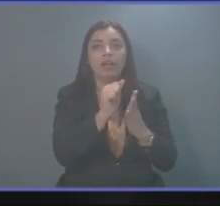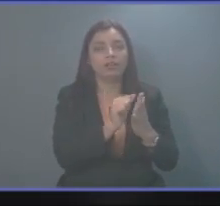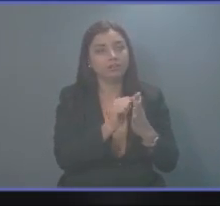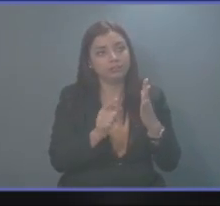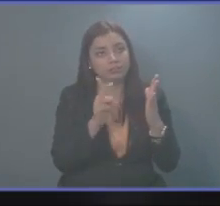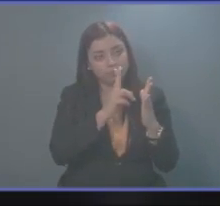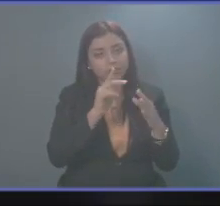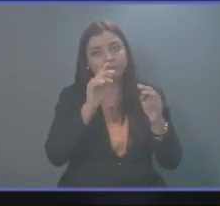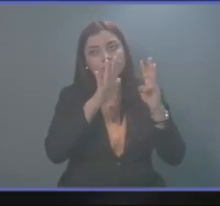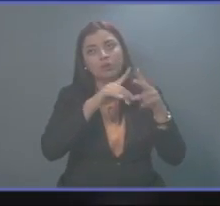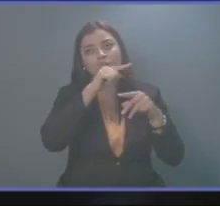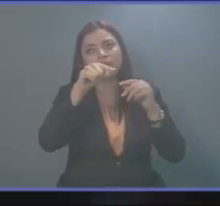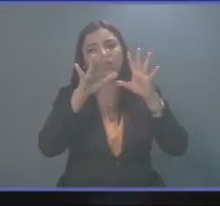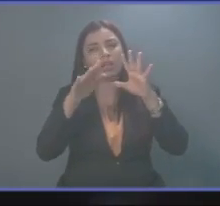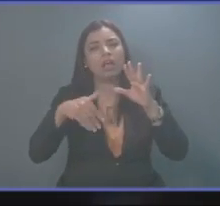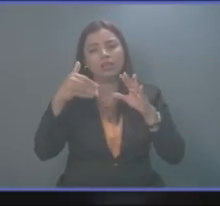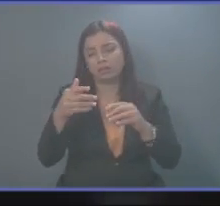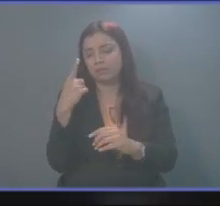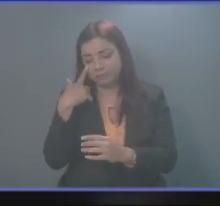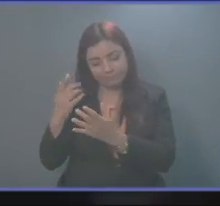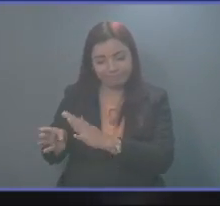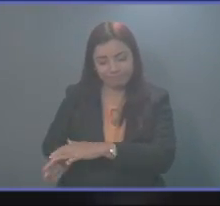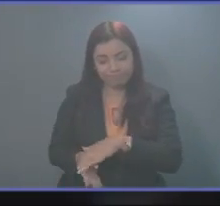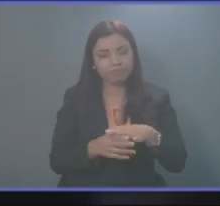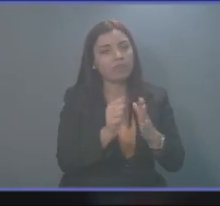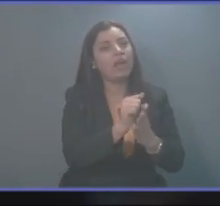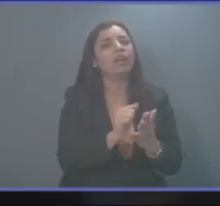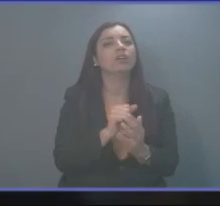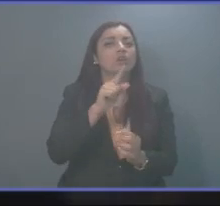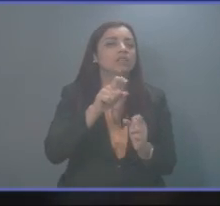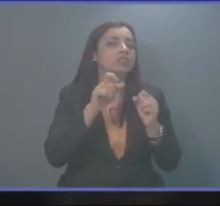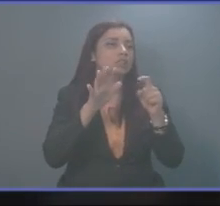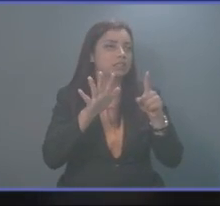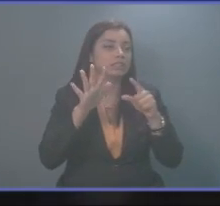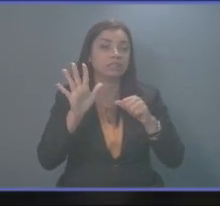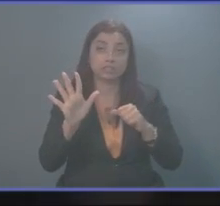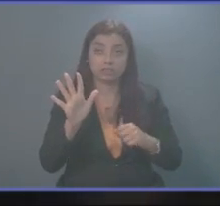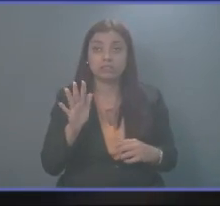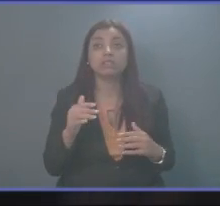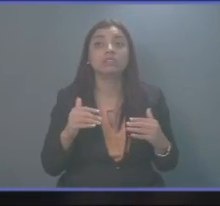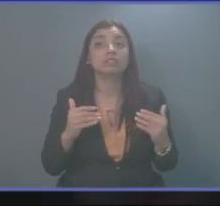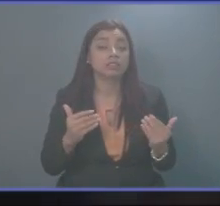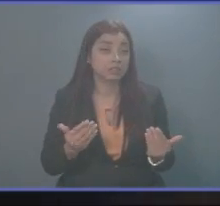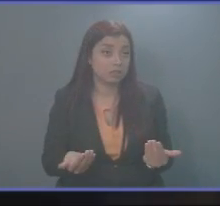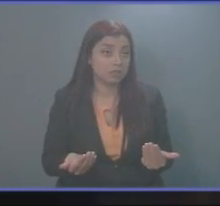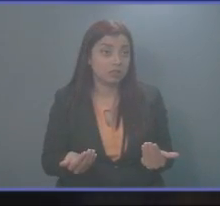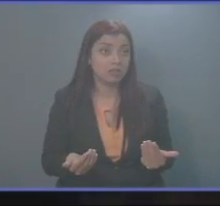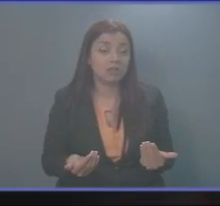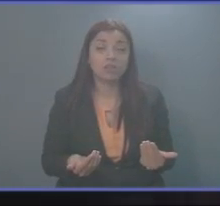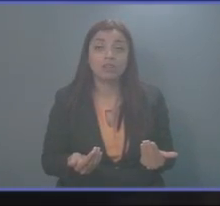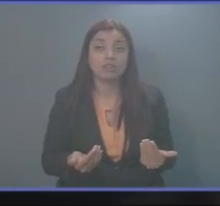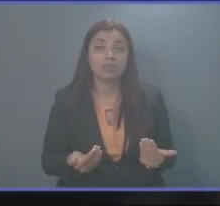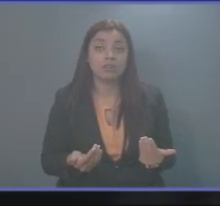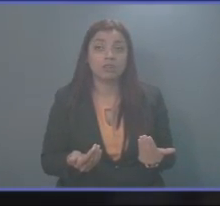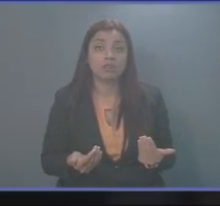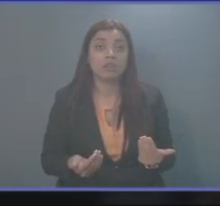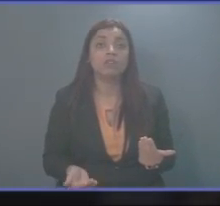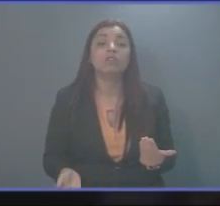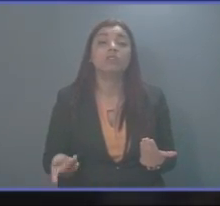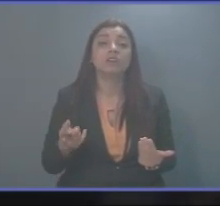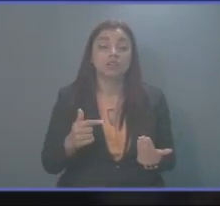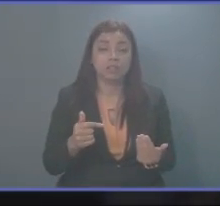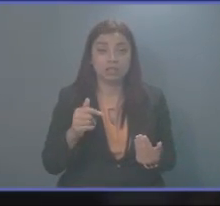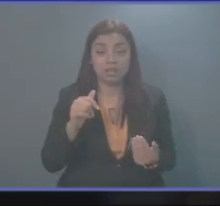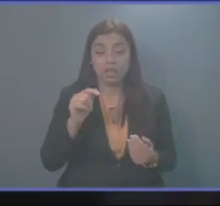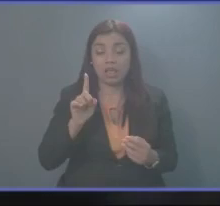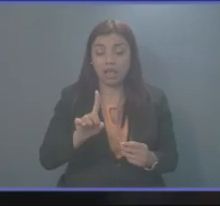anterior. Pero veamos el 165. El 165 dice: acoso